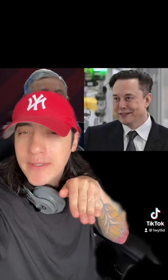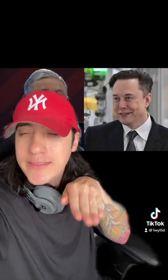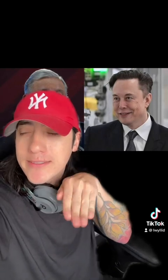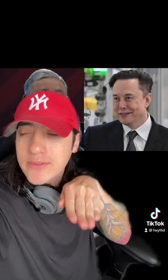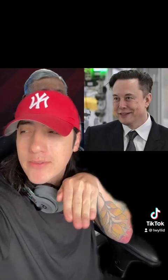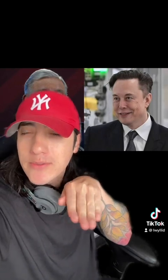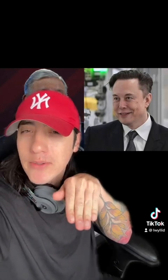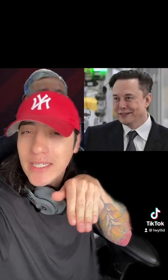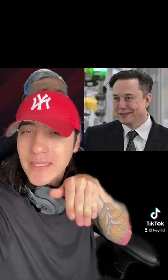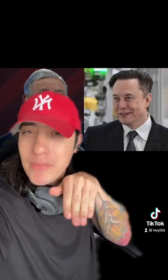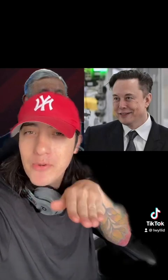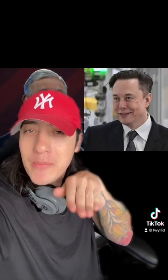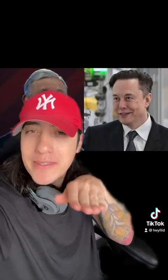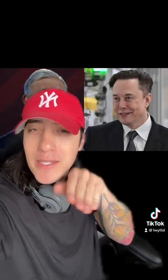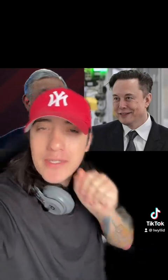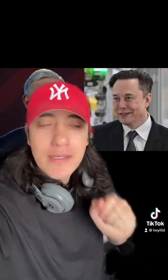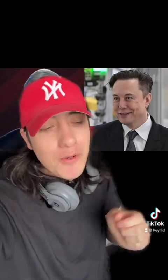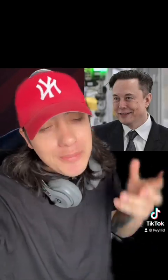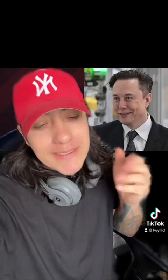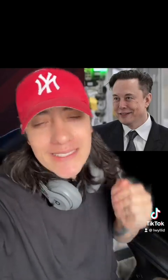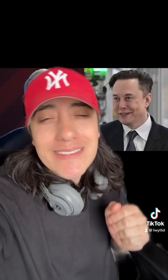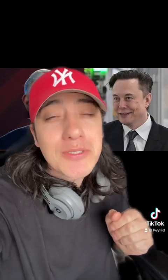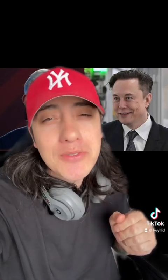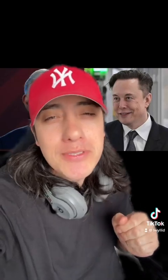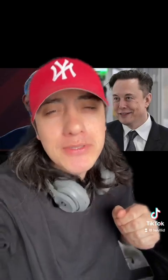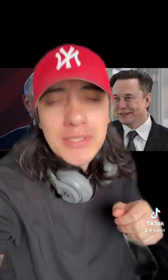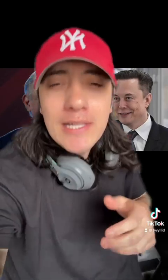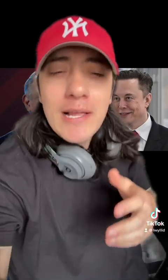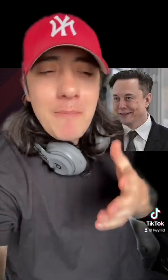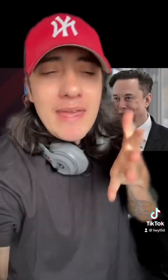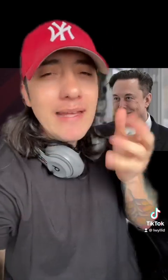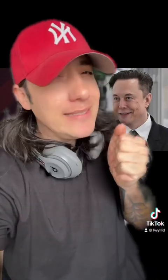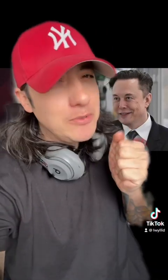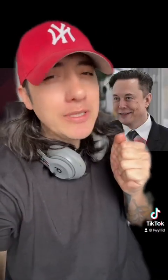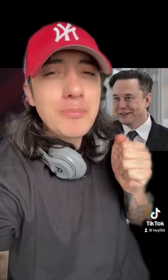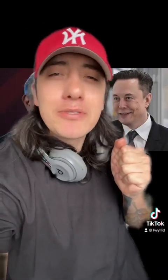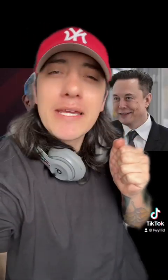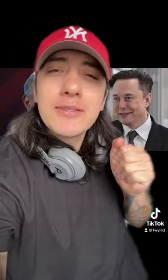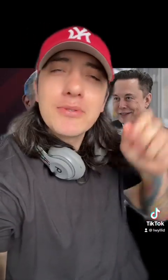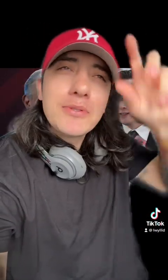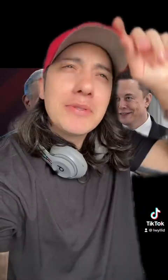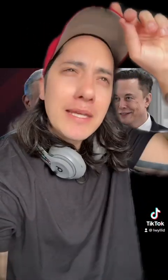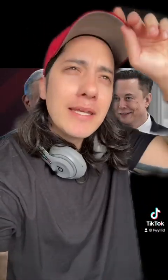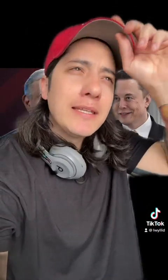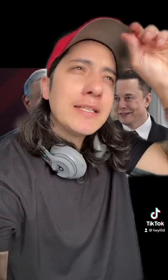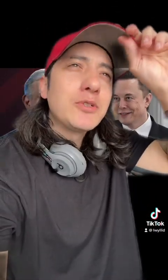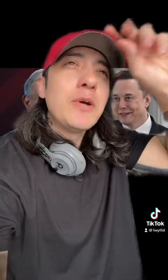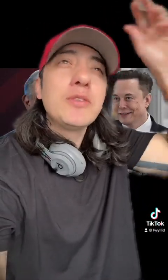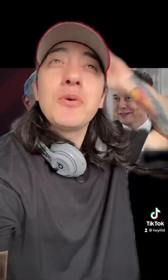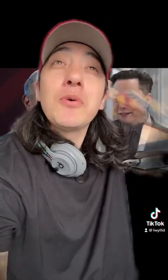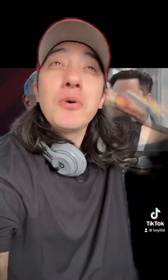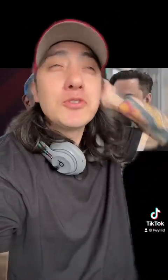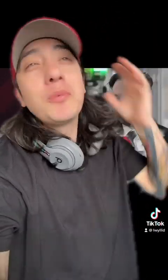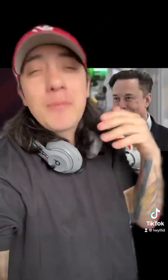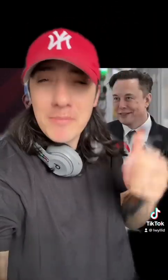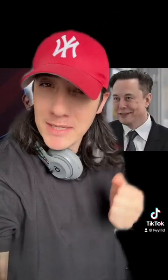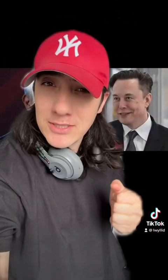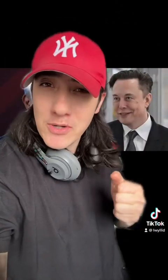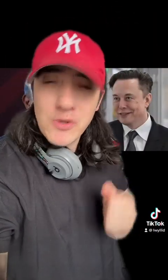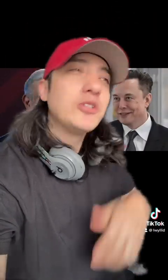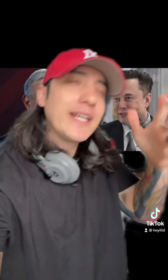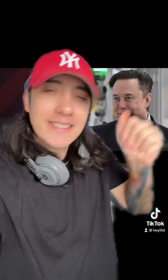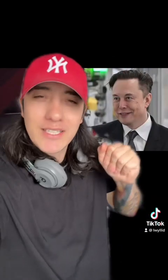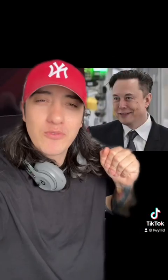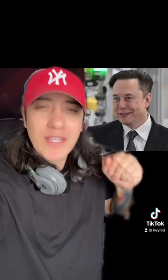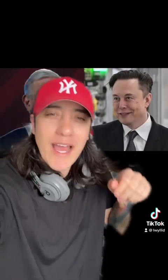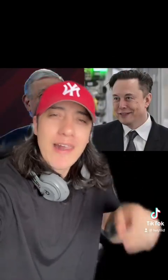lo mejor les hizo o el equipo un comentario de que no, pues es que en Estados Unidos me dan 50% de descuento o sobre mi